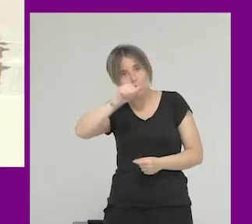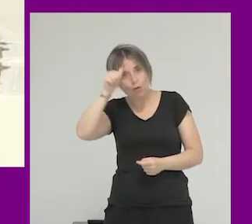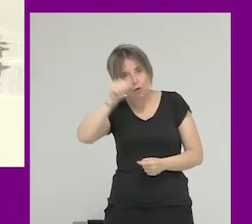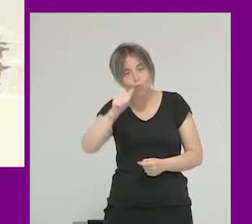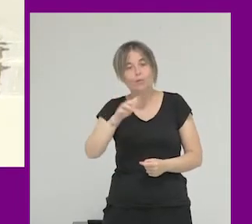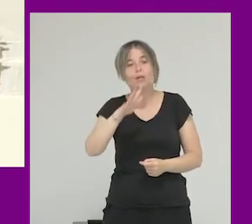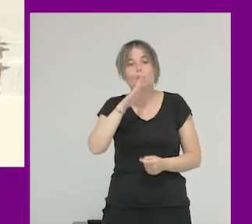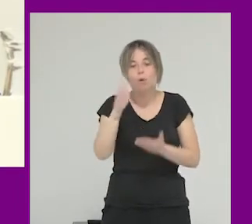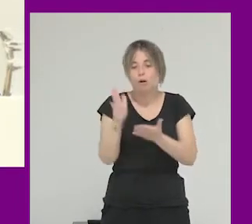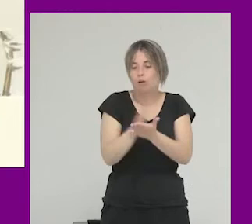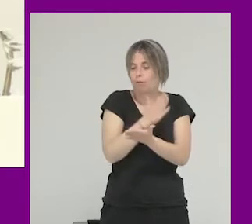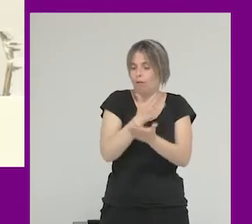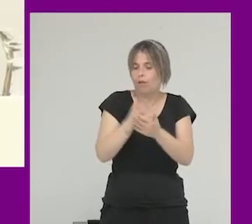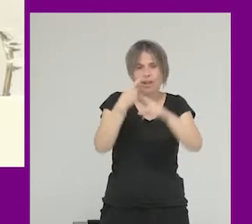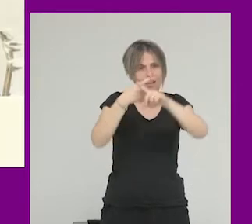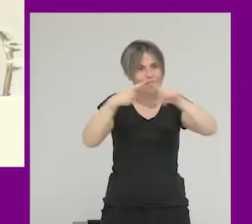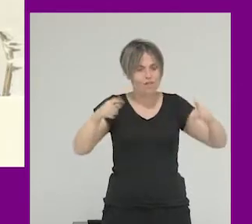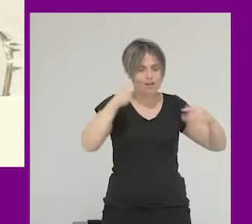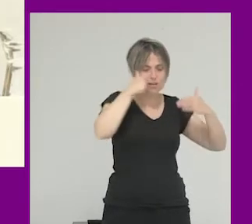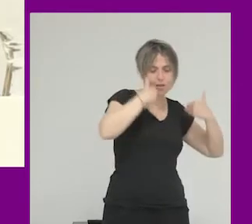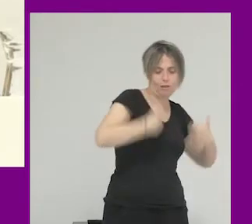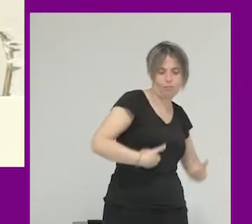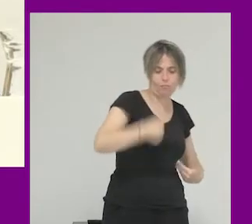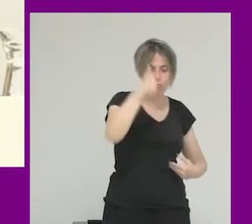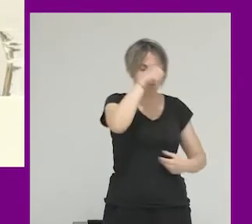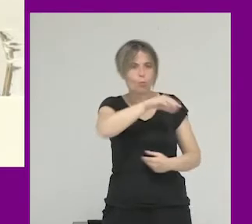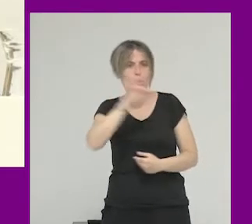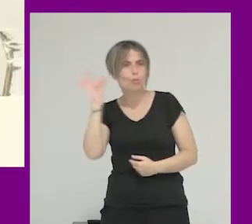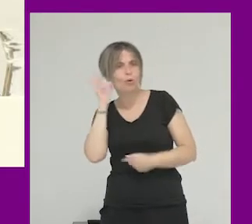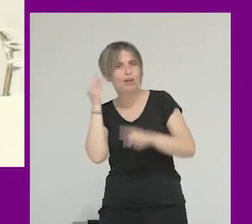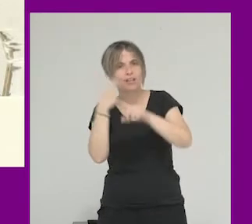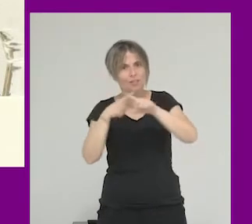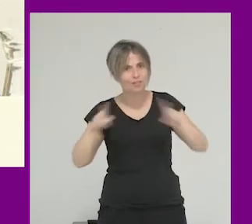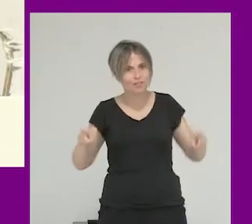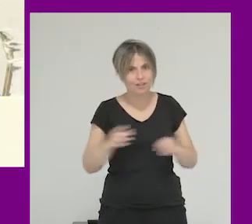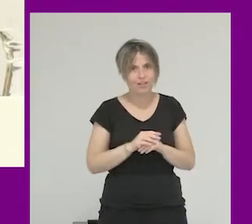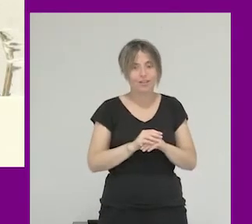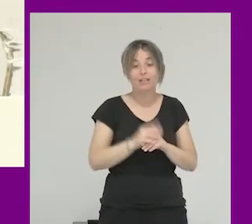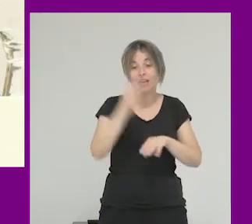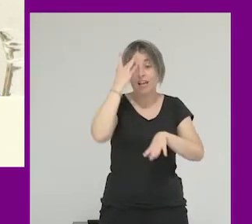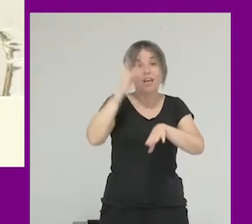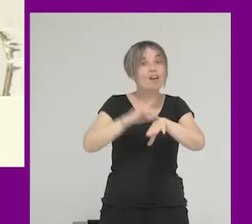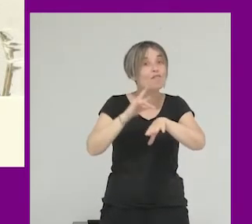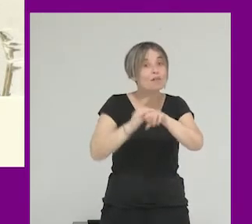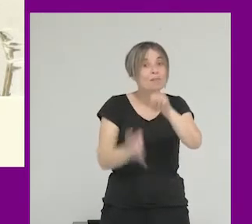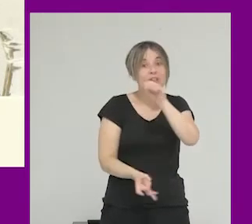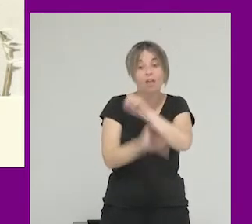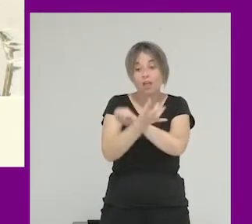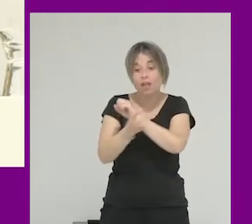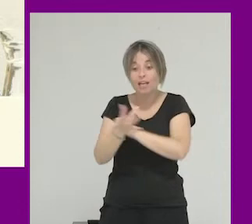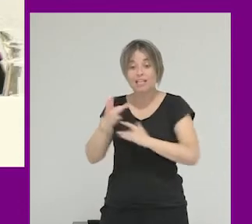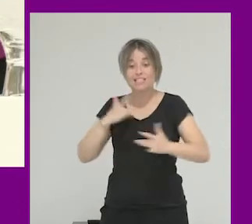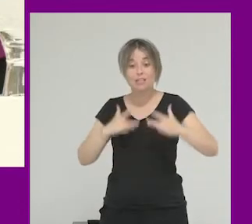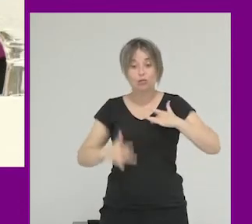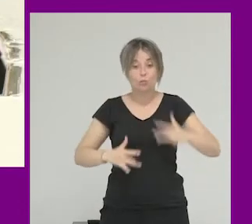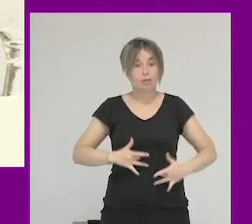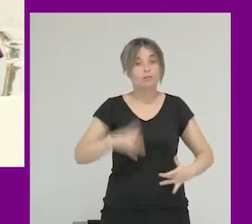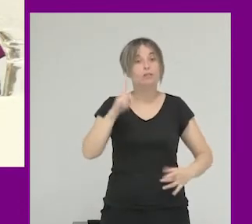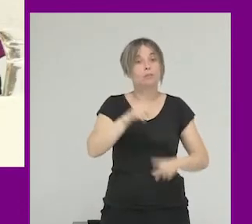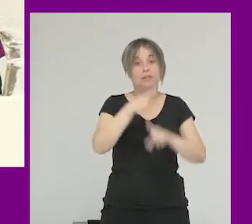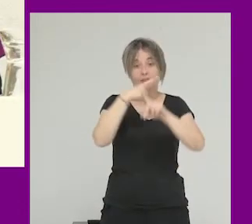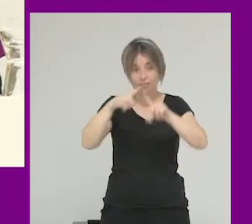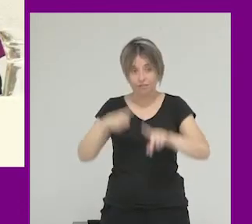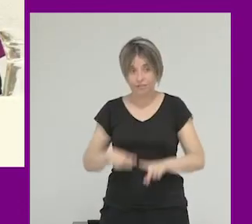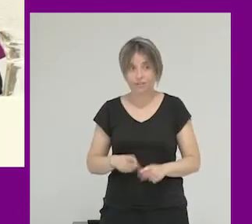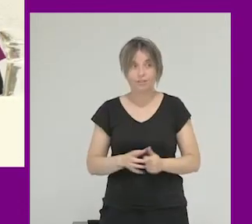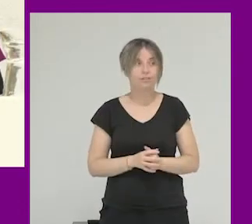hay grandes diferencias en los dos cuerpos y el desarrollo de enfermedades y la sintomatología son diferentes.